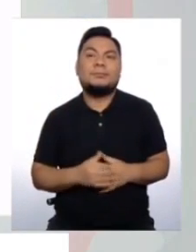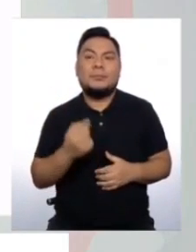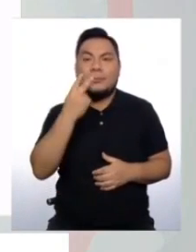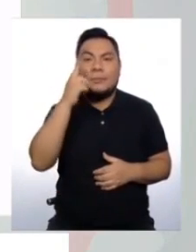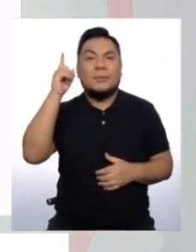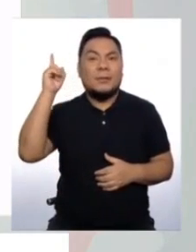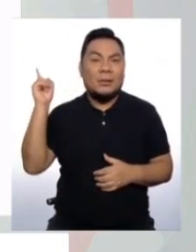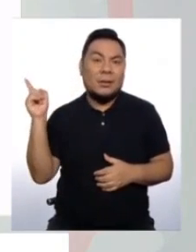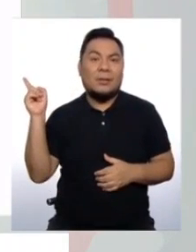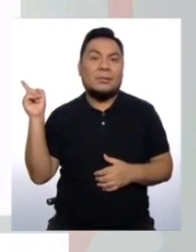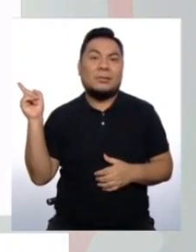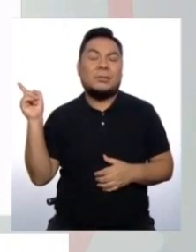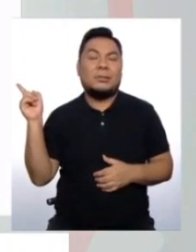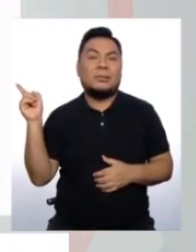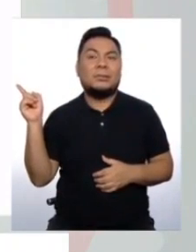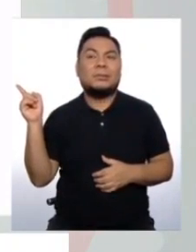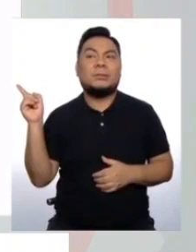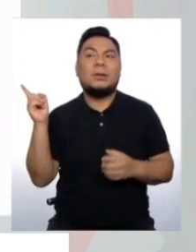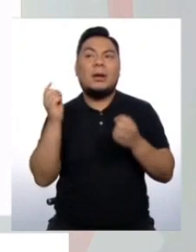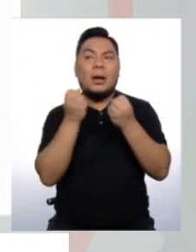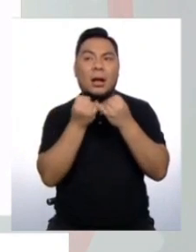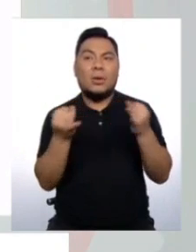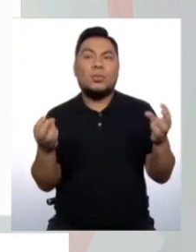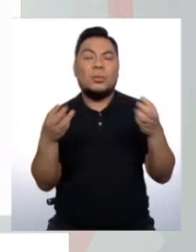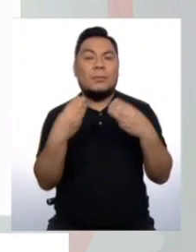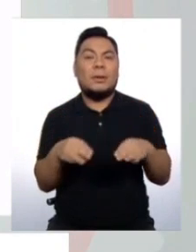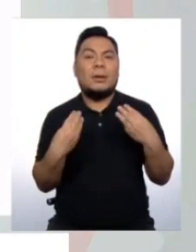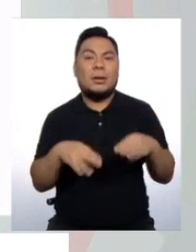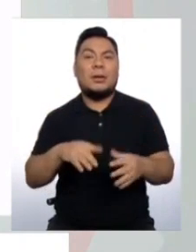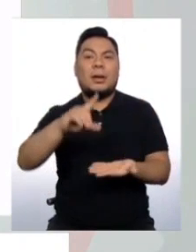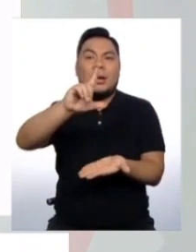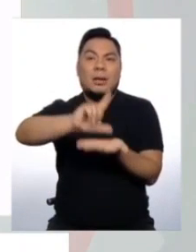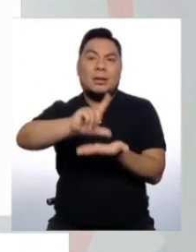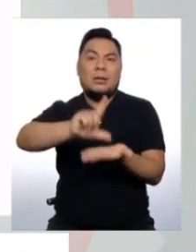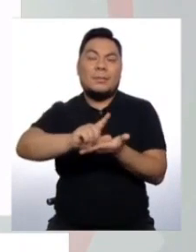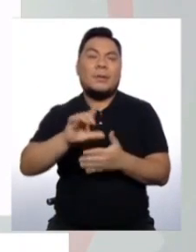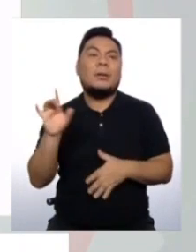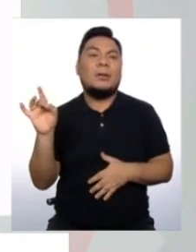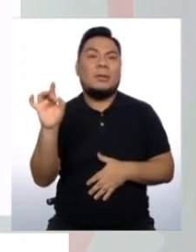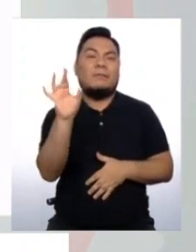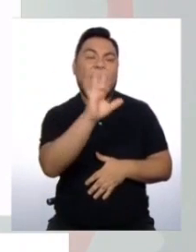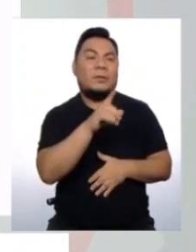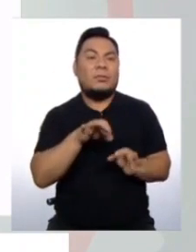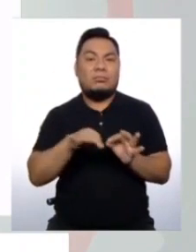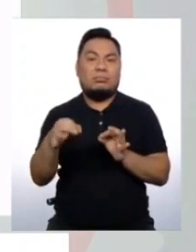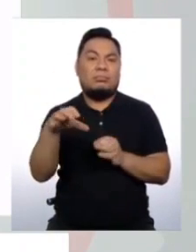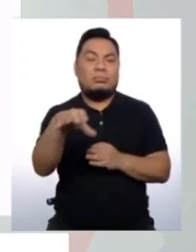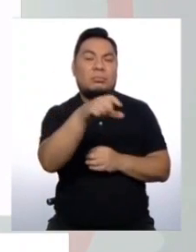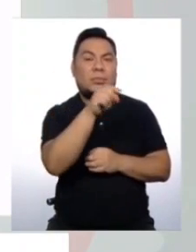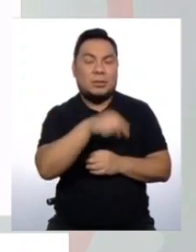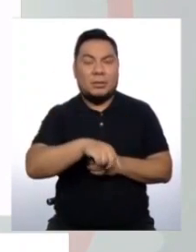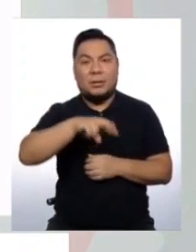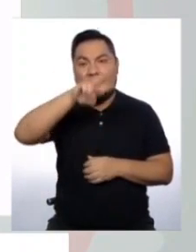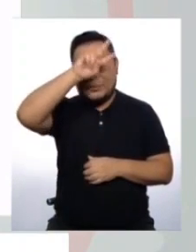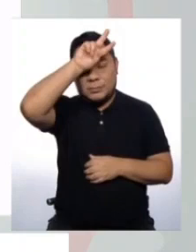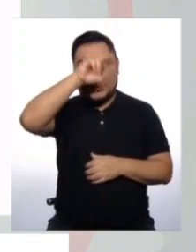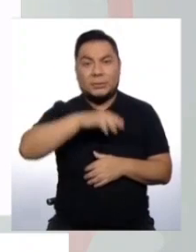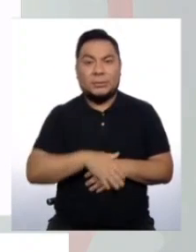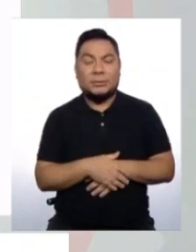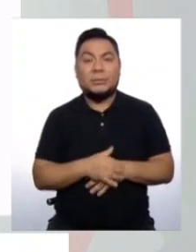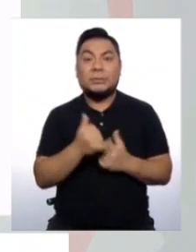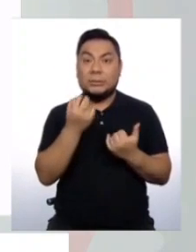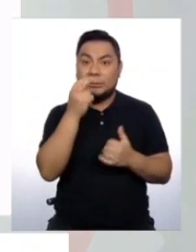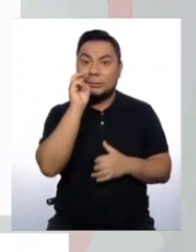listado algunos mercados de Lima y de diversas regiones del país. Y hemos visto que hay